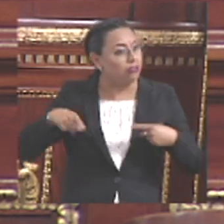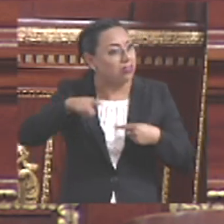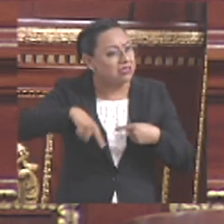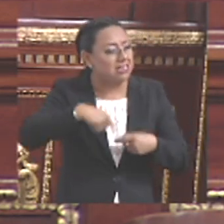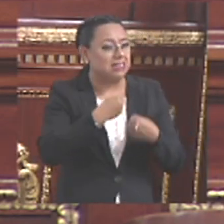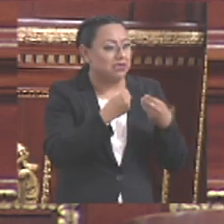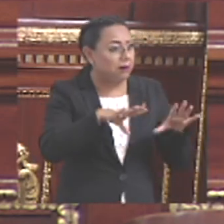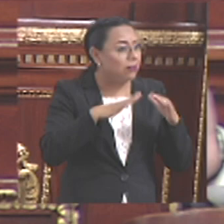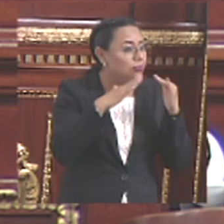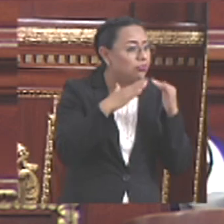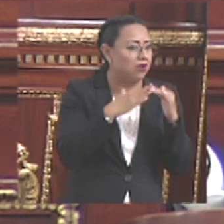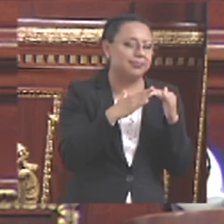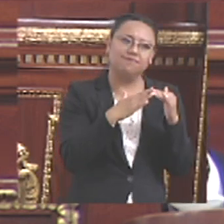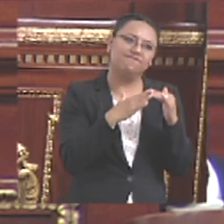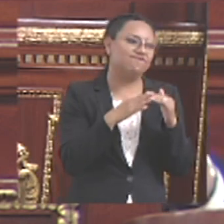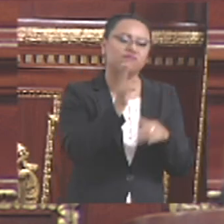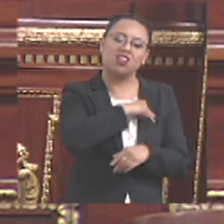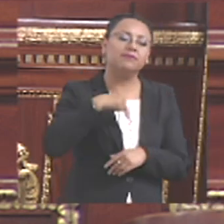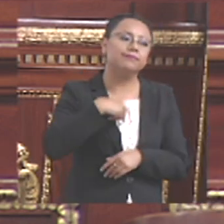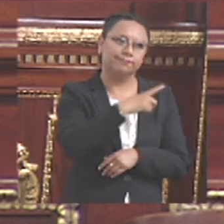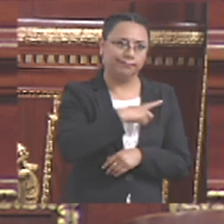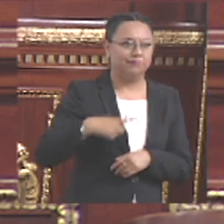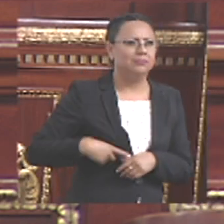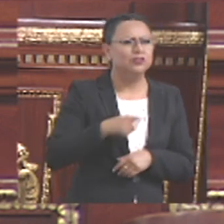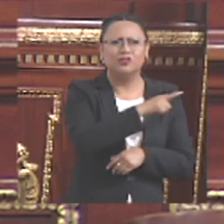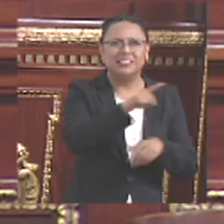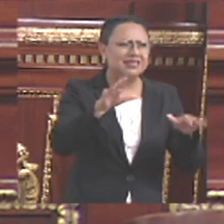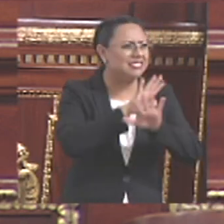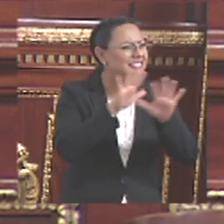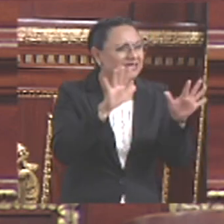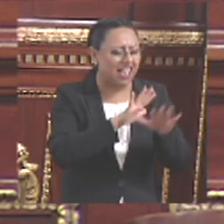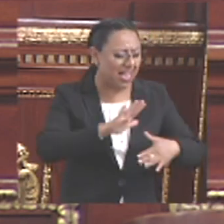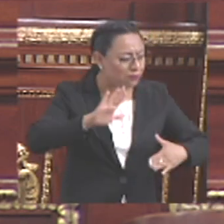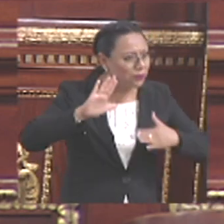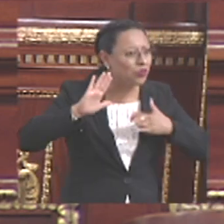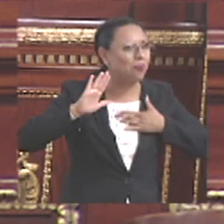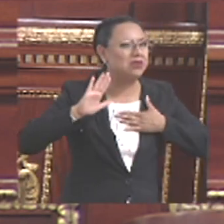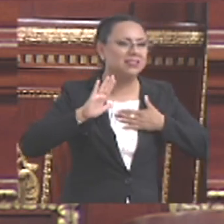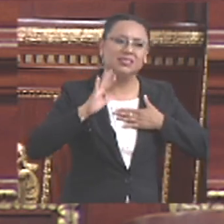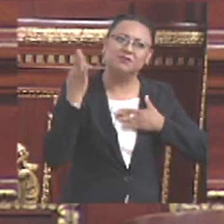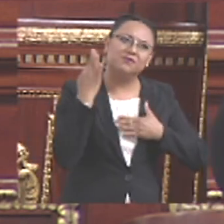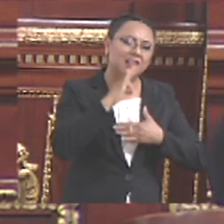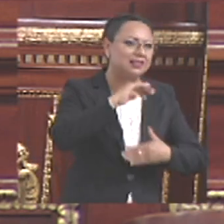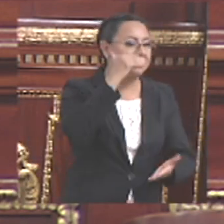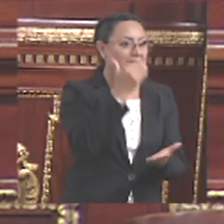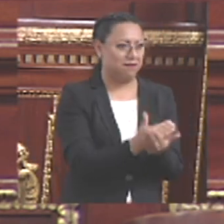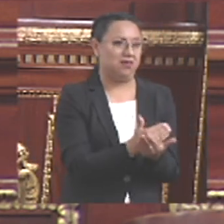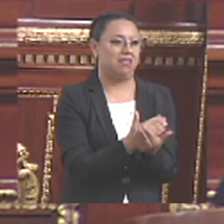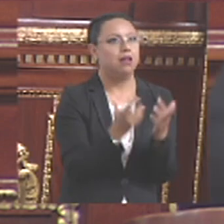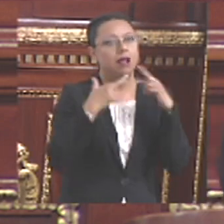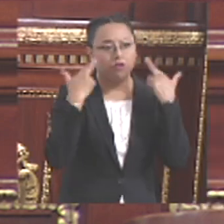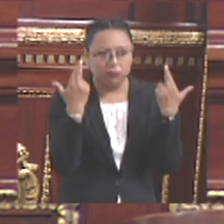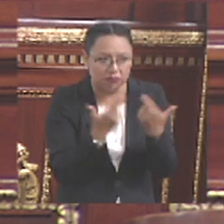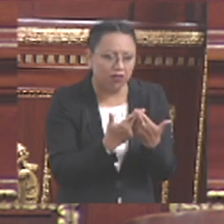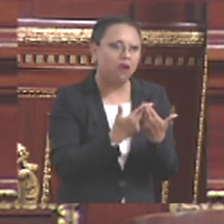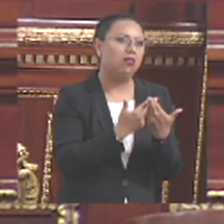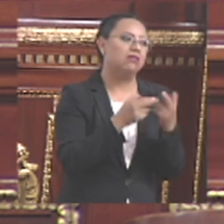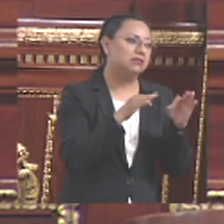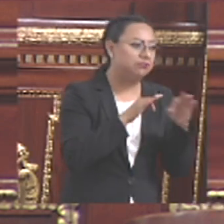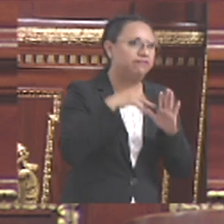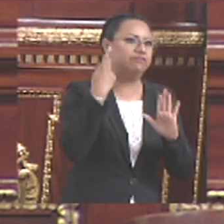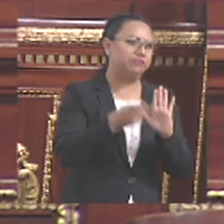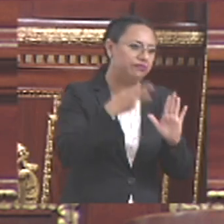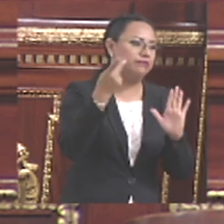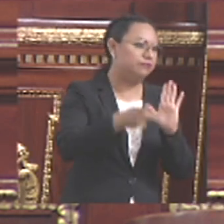ellos. Basta de promesas falsas, basta de mesas interminables de trabajo que no resuelven